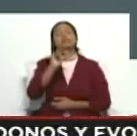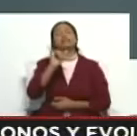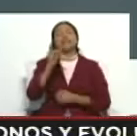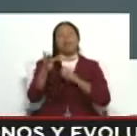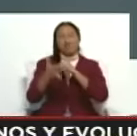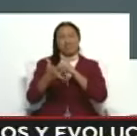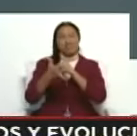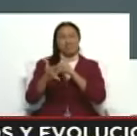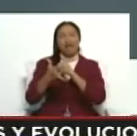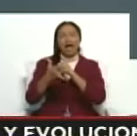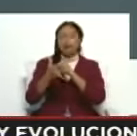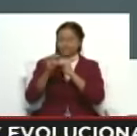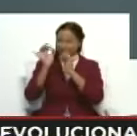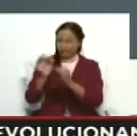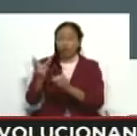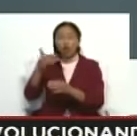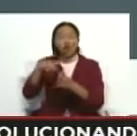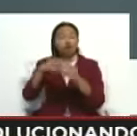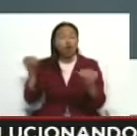metidos.